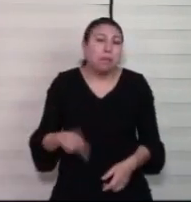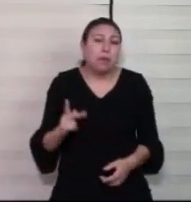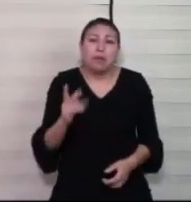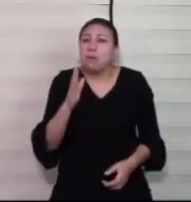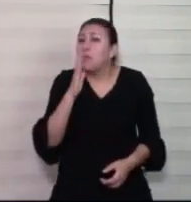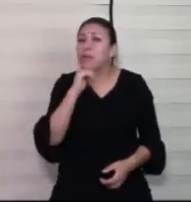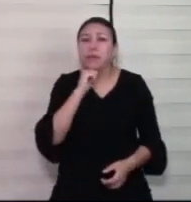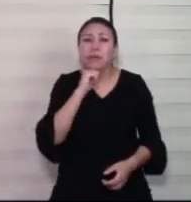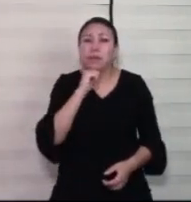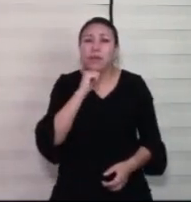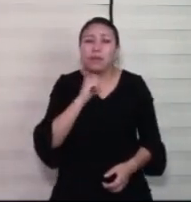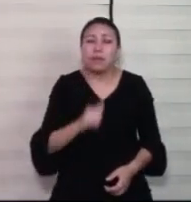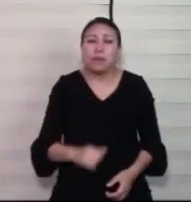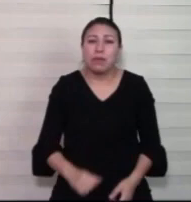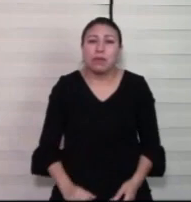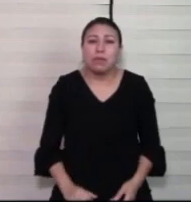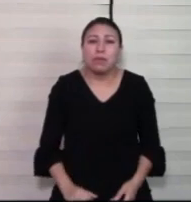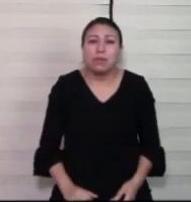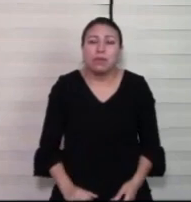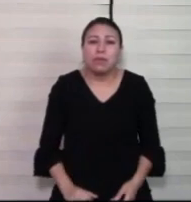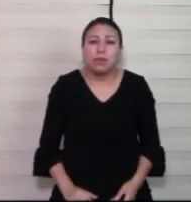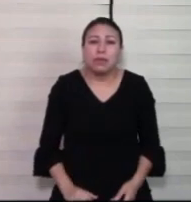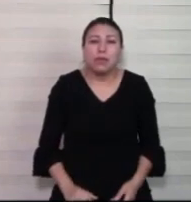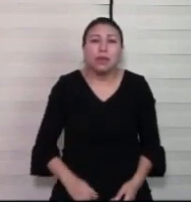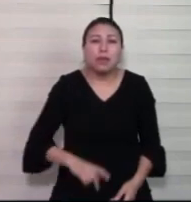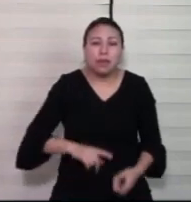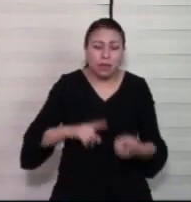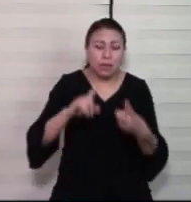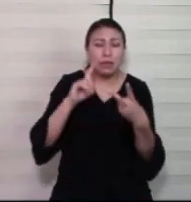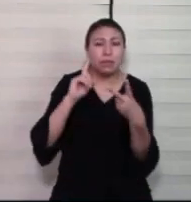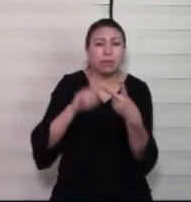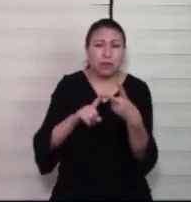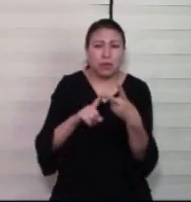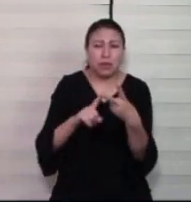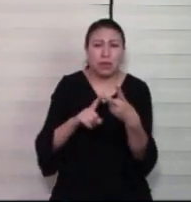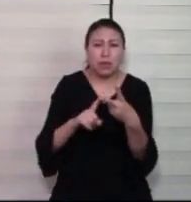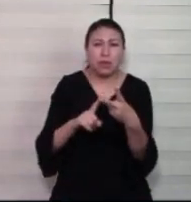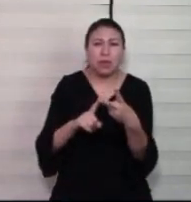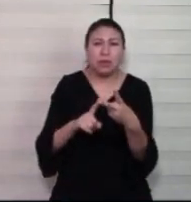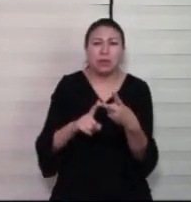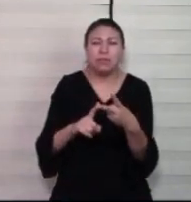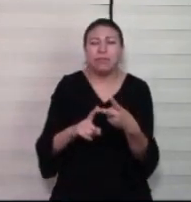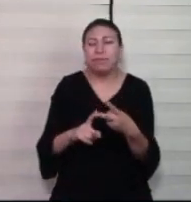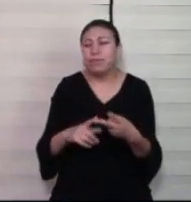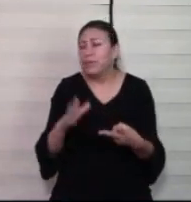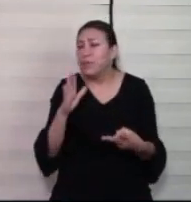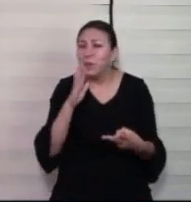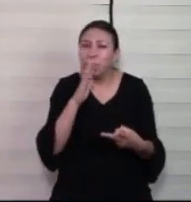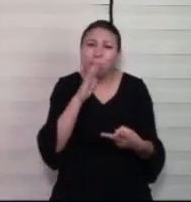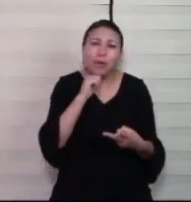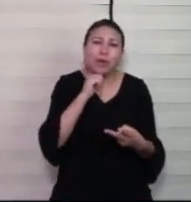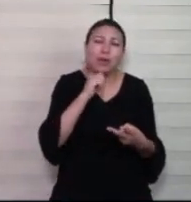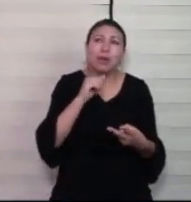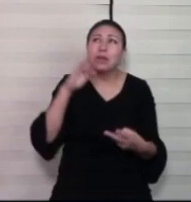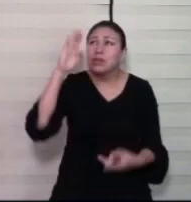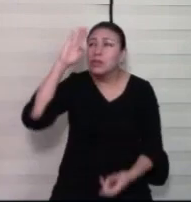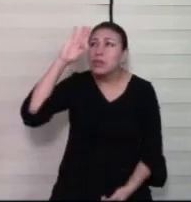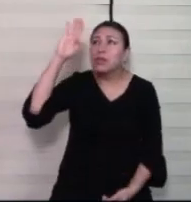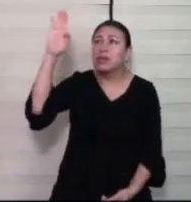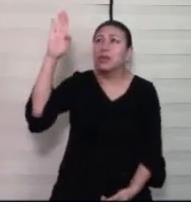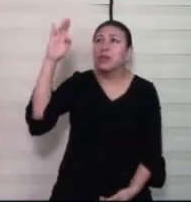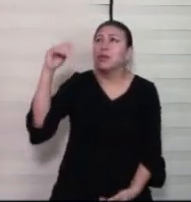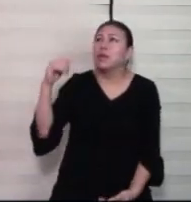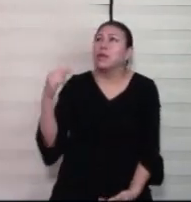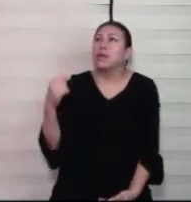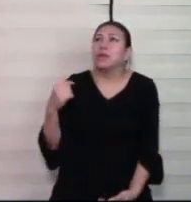podemos. Después de la humildad viene la impotencia. Señor,